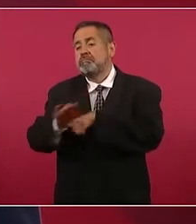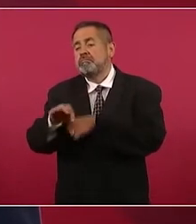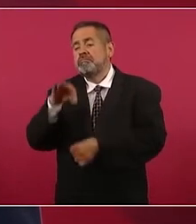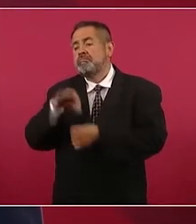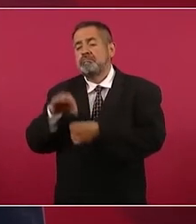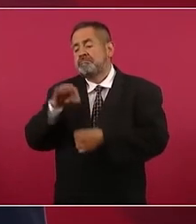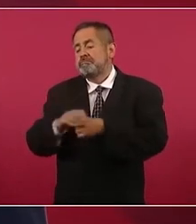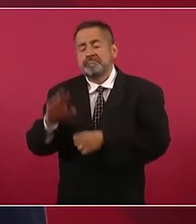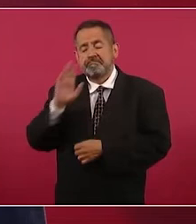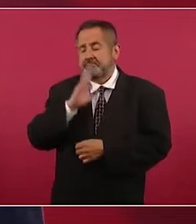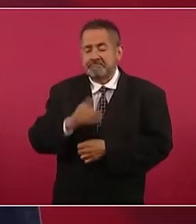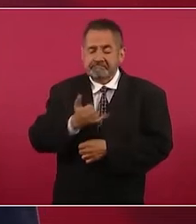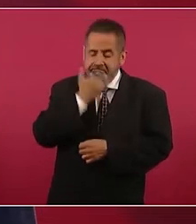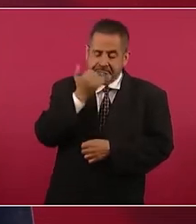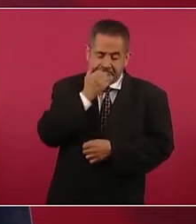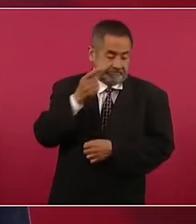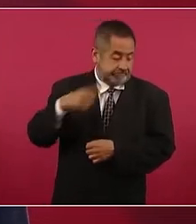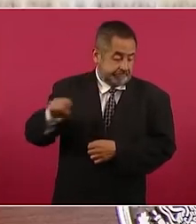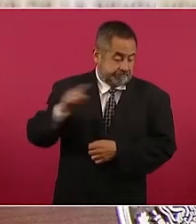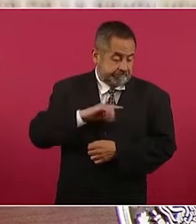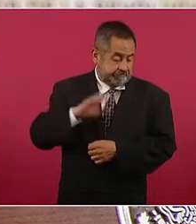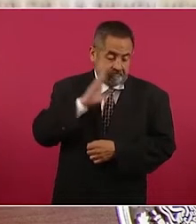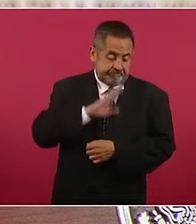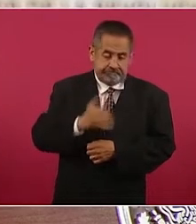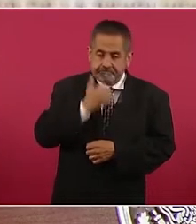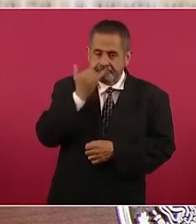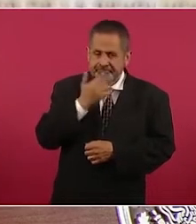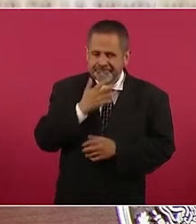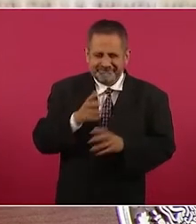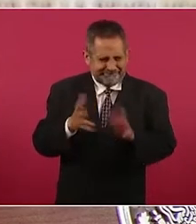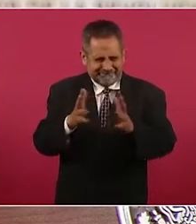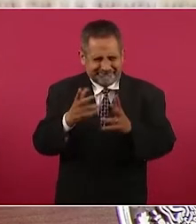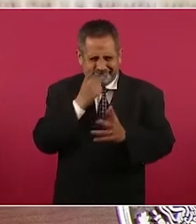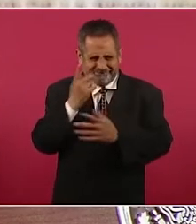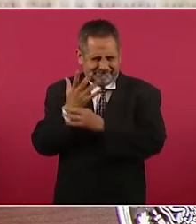O votaron mal los colombianos. Algo así.